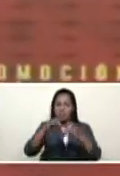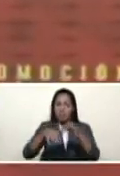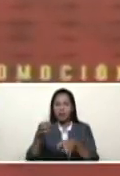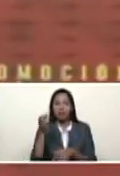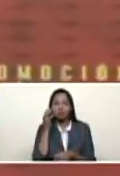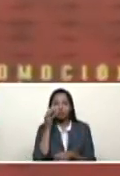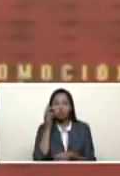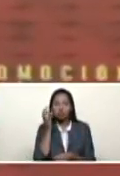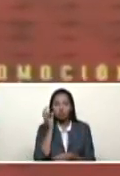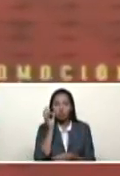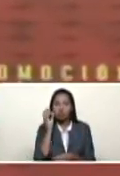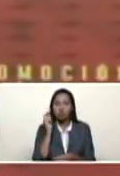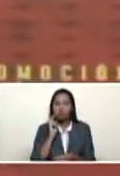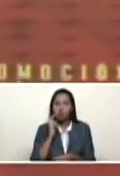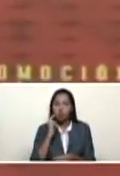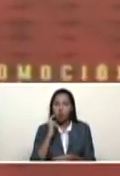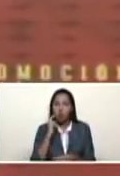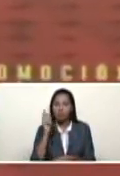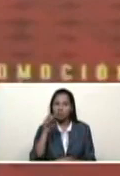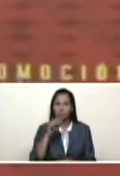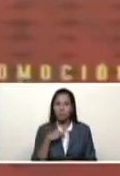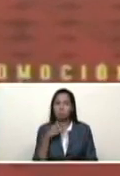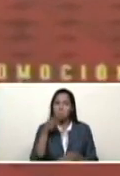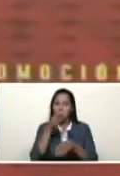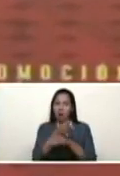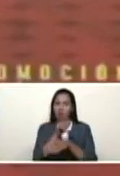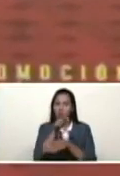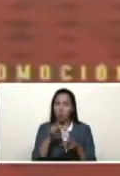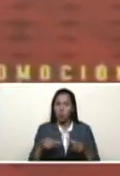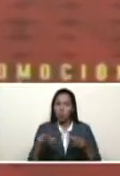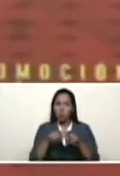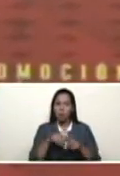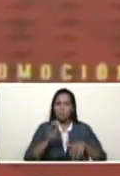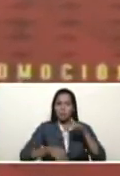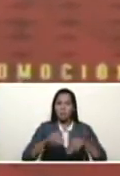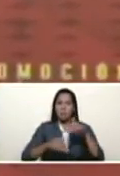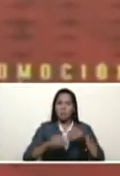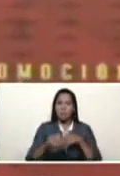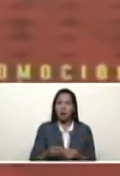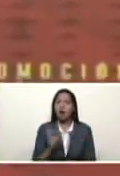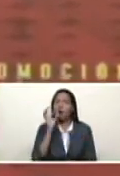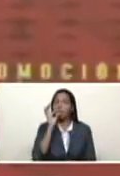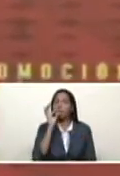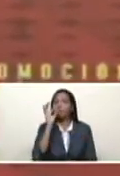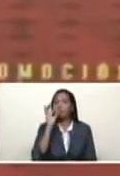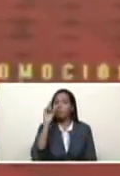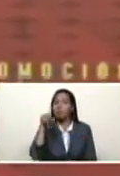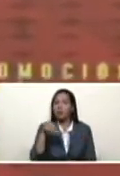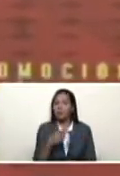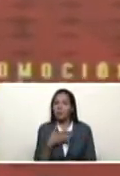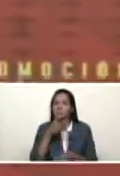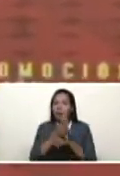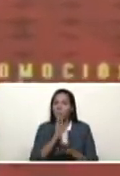Sí. Vamos a ir un día a tocar el tambor, a fumarnos unos tabacos ahí en esa cumbre.